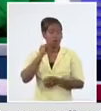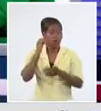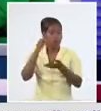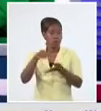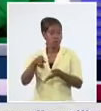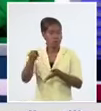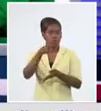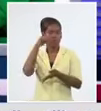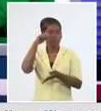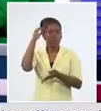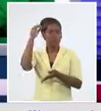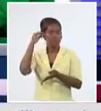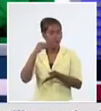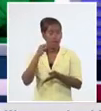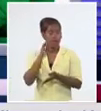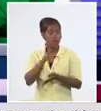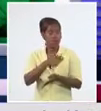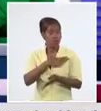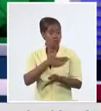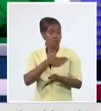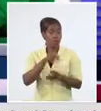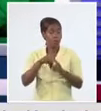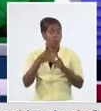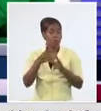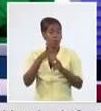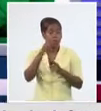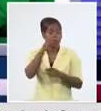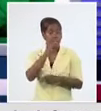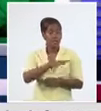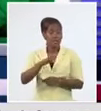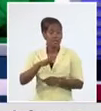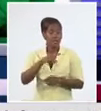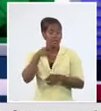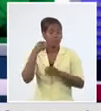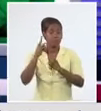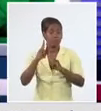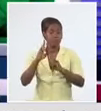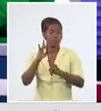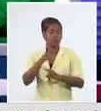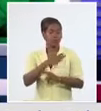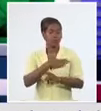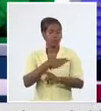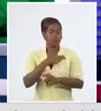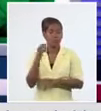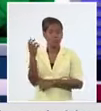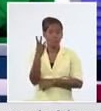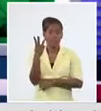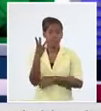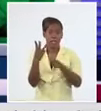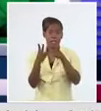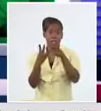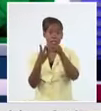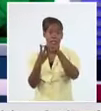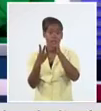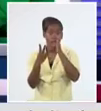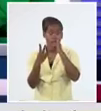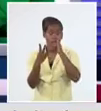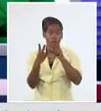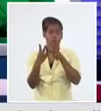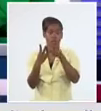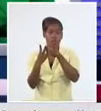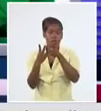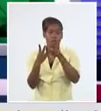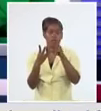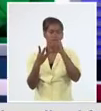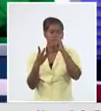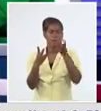saben cuánto duele un paciente pediátrico, 3 están entre 15 y 10, o sea, en edad de adolescencia.